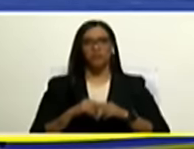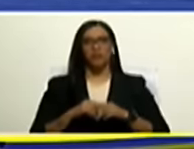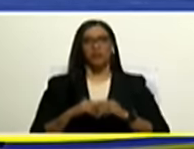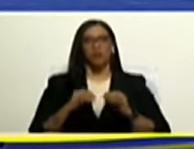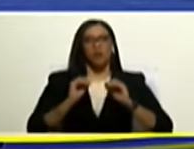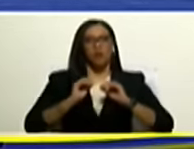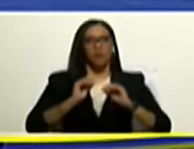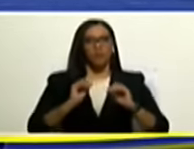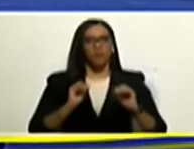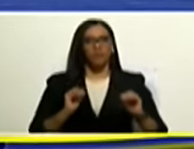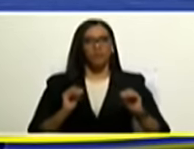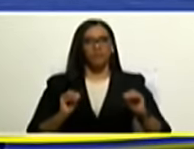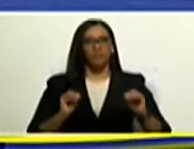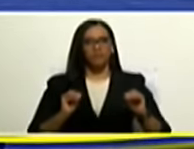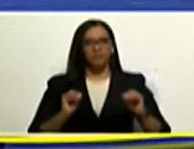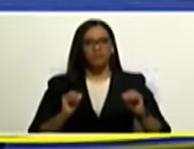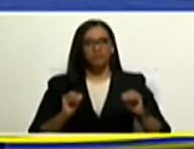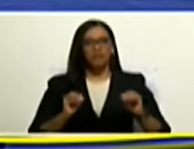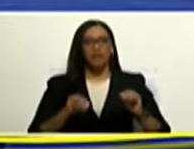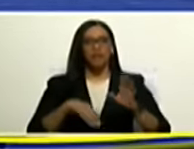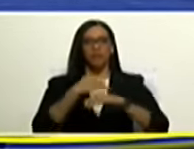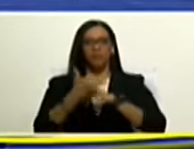proclaman la doctrina Monroe,